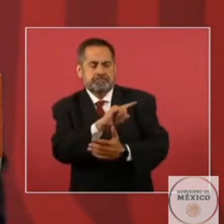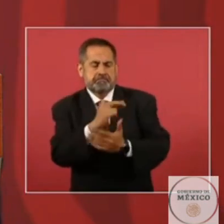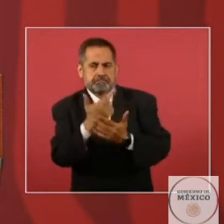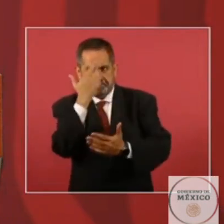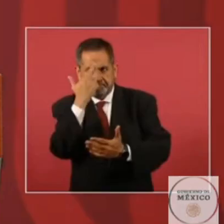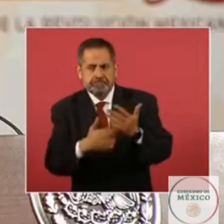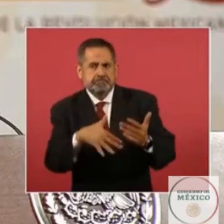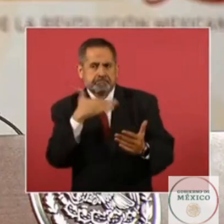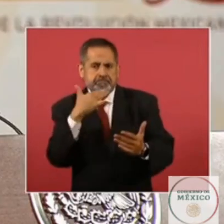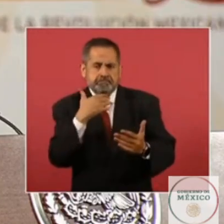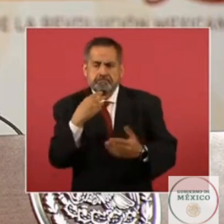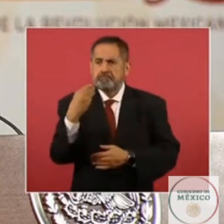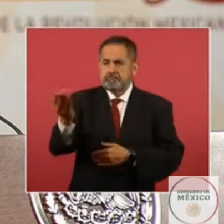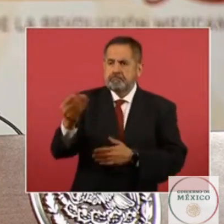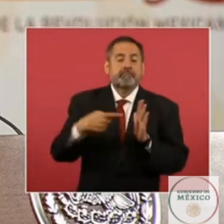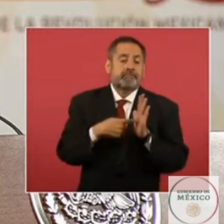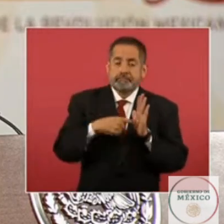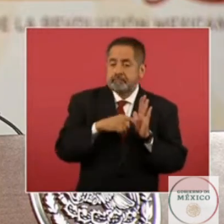Hablan al mismo tiempo.